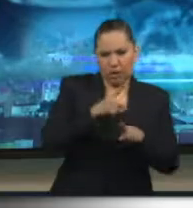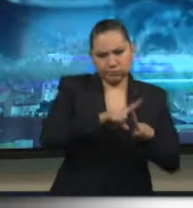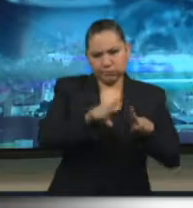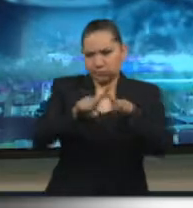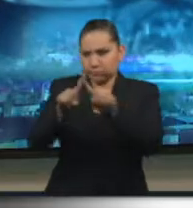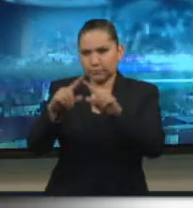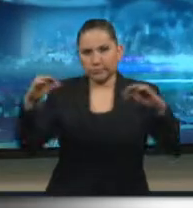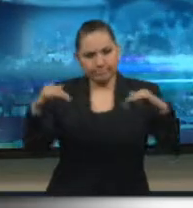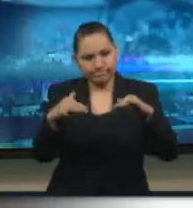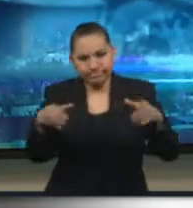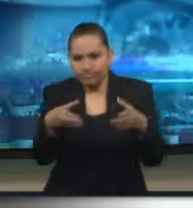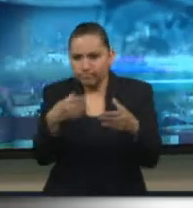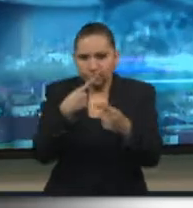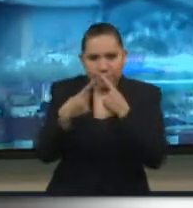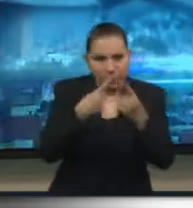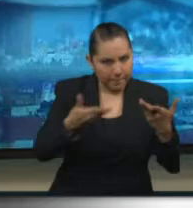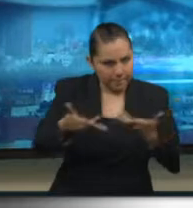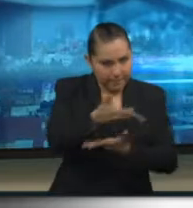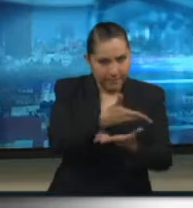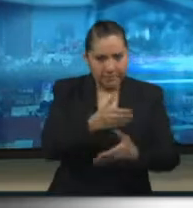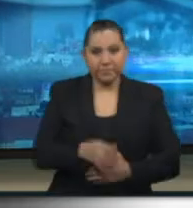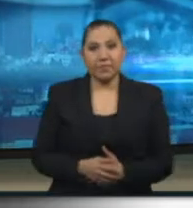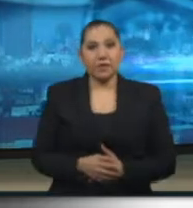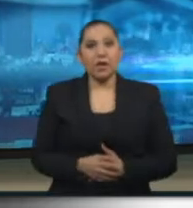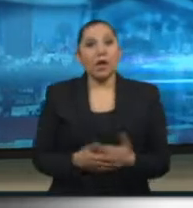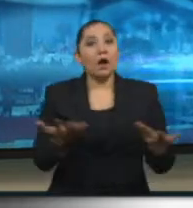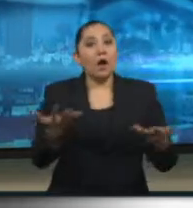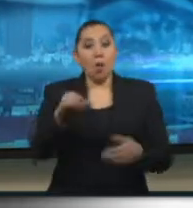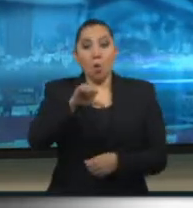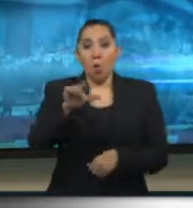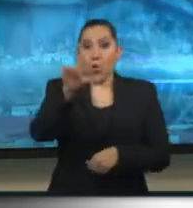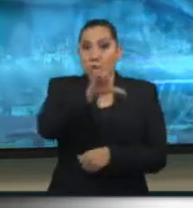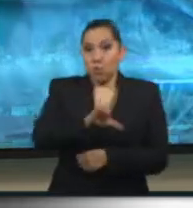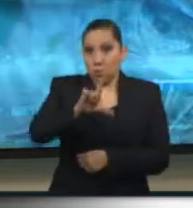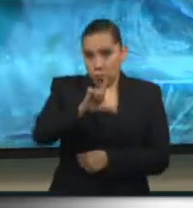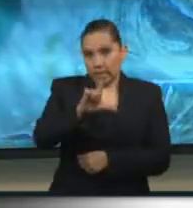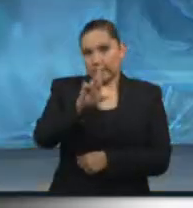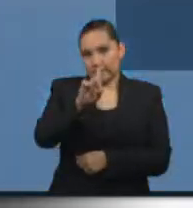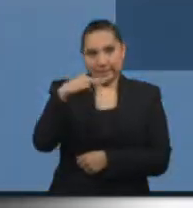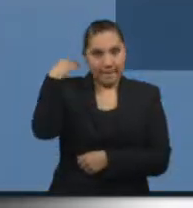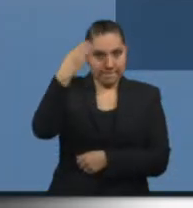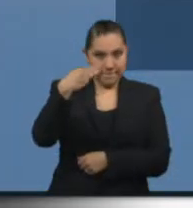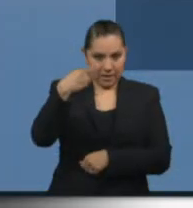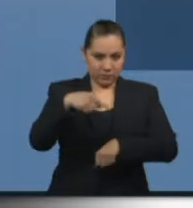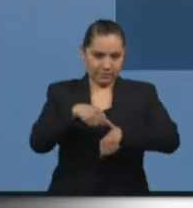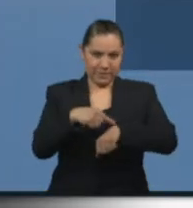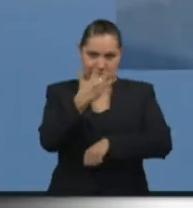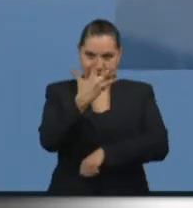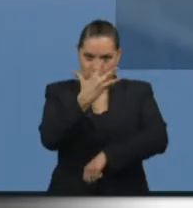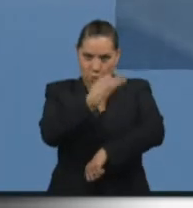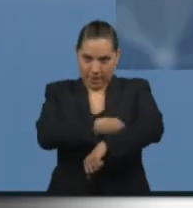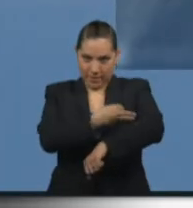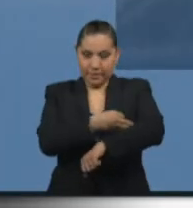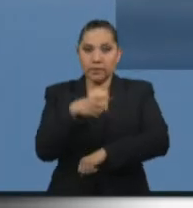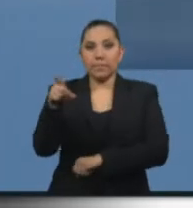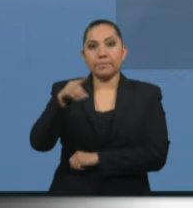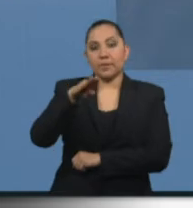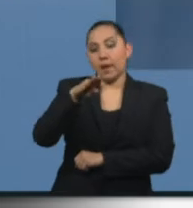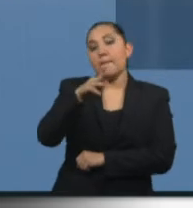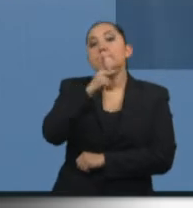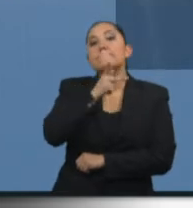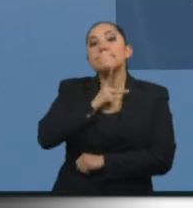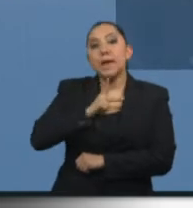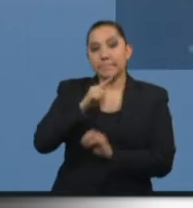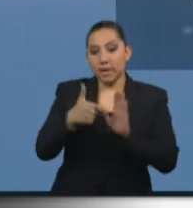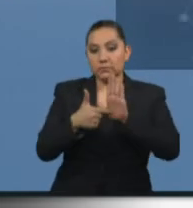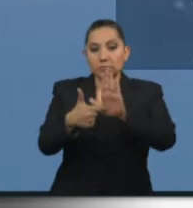Y vea, la actualización. Hasta las 17 horas de este lunes 30 de marzo, según datos de Pemex, el precio por barril de